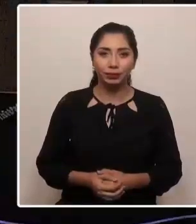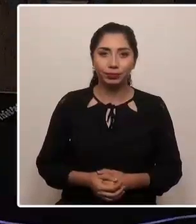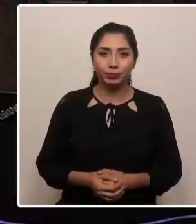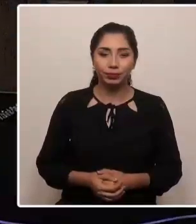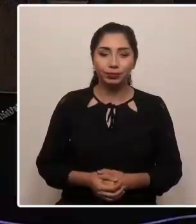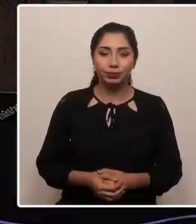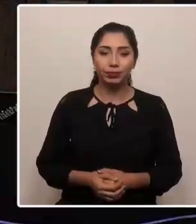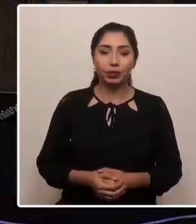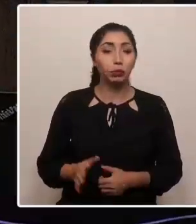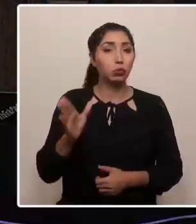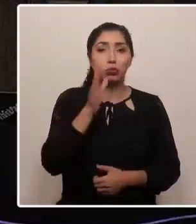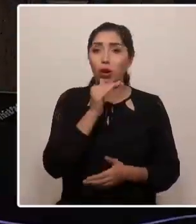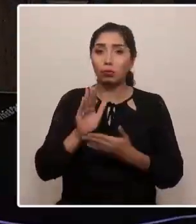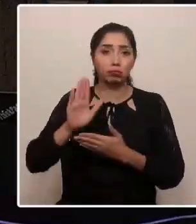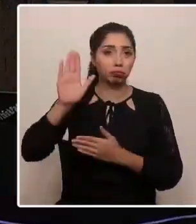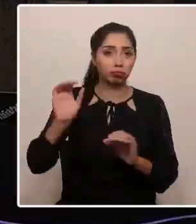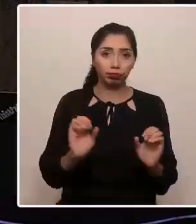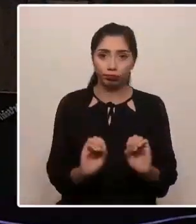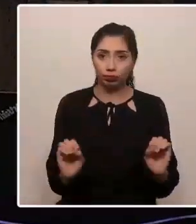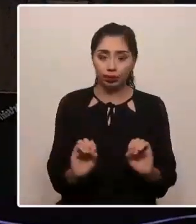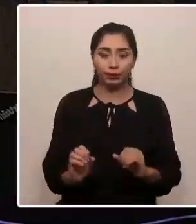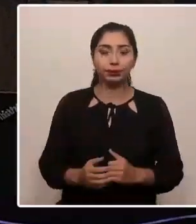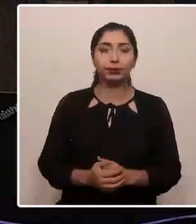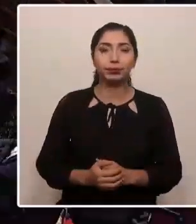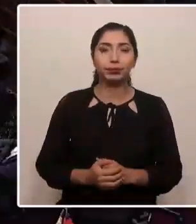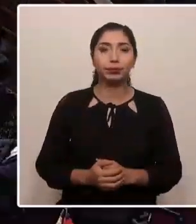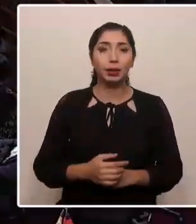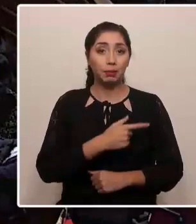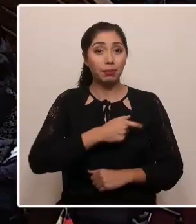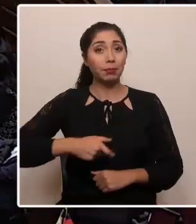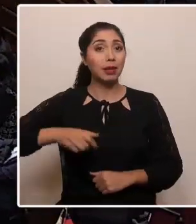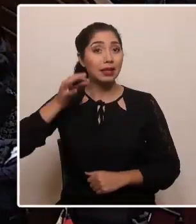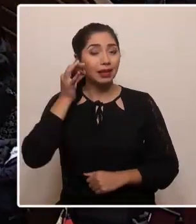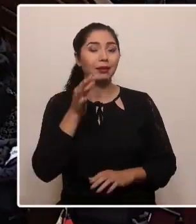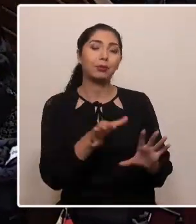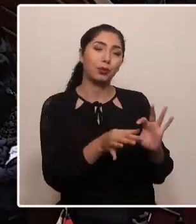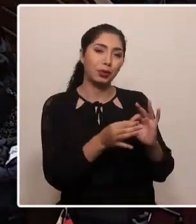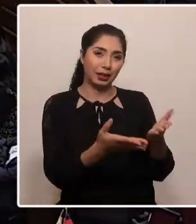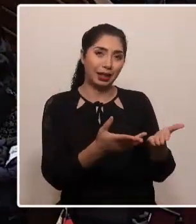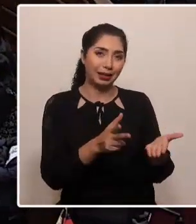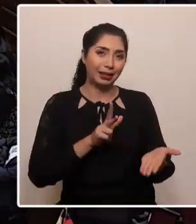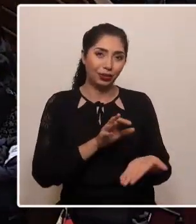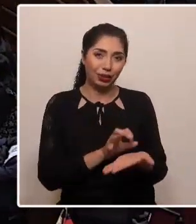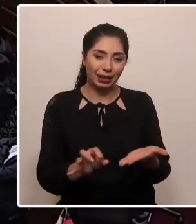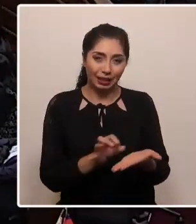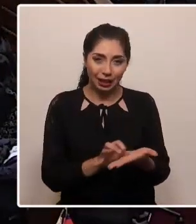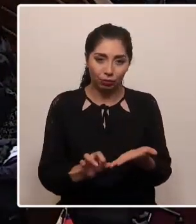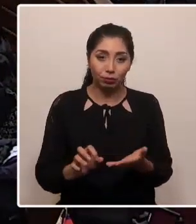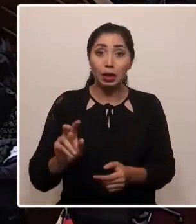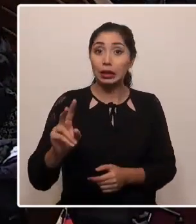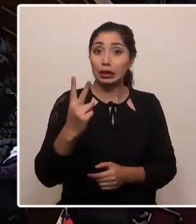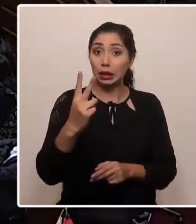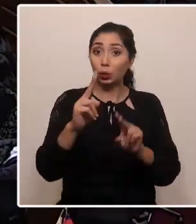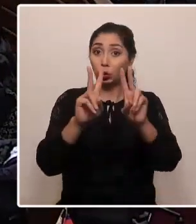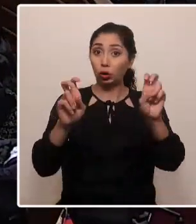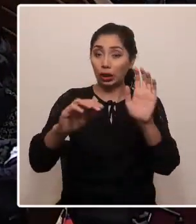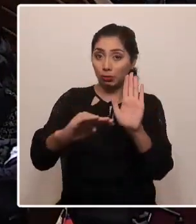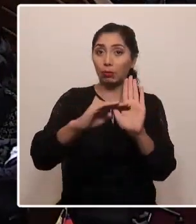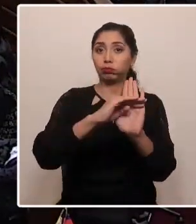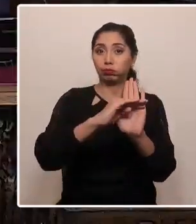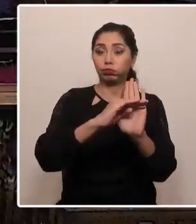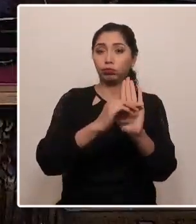No hay más palabras sobre la cuenta, señora presidenta. Muchas gracias, señor secretario. Pasamos al punto 2, entonces, de la